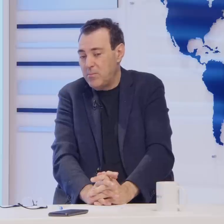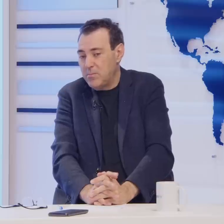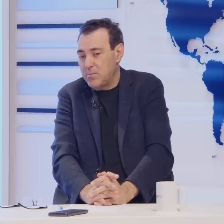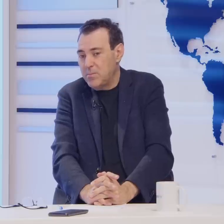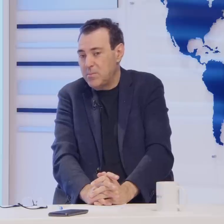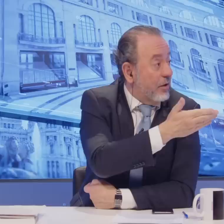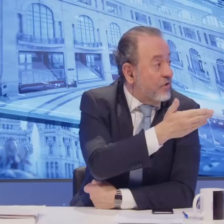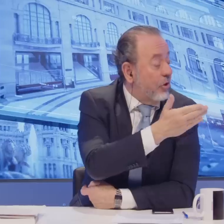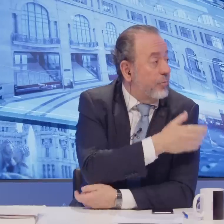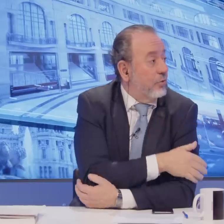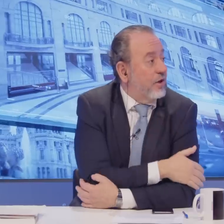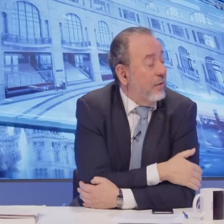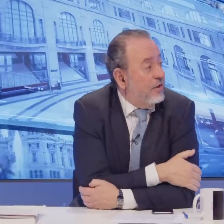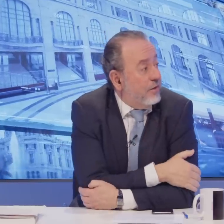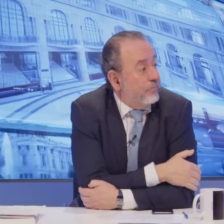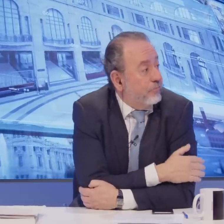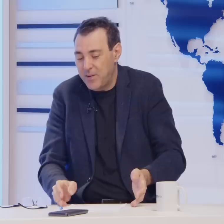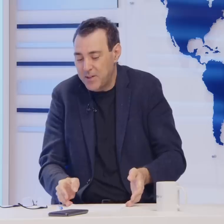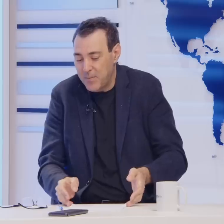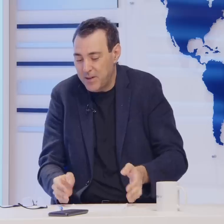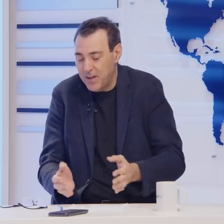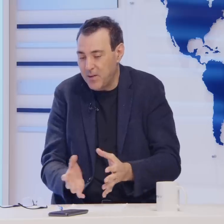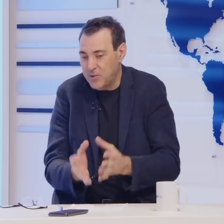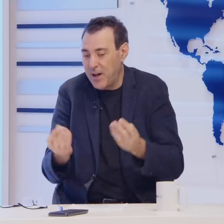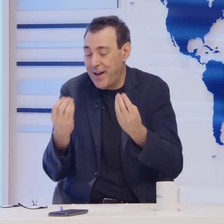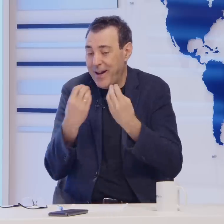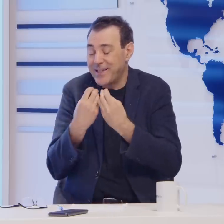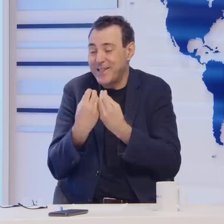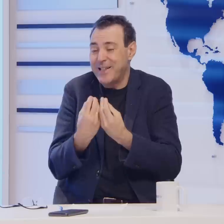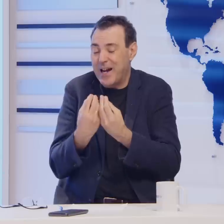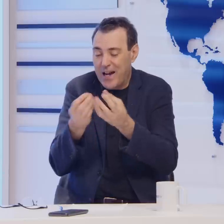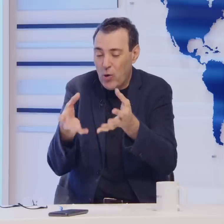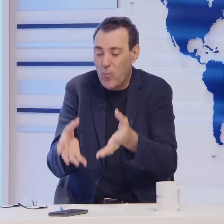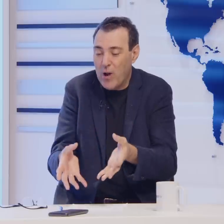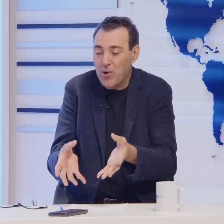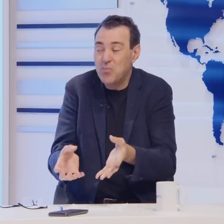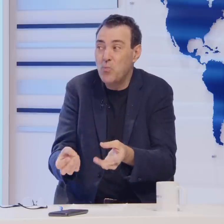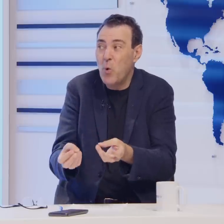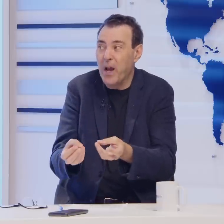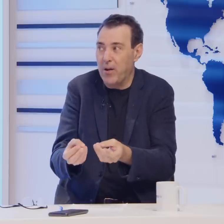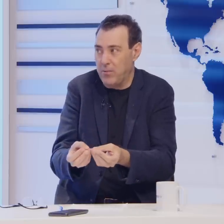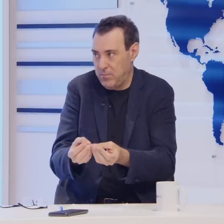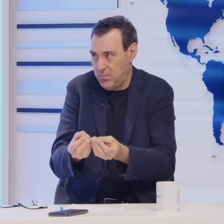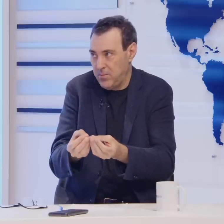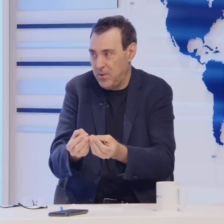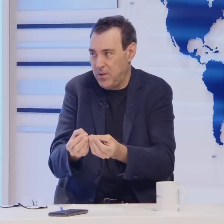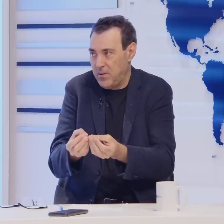y que hasta hace muy poco era el más caro. No, pero ahora precisamente, o sea, el gas que está acumulado es muy